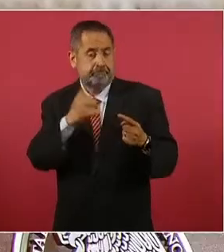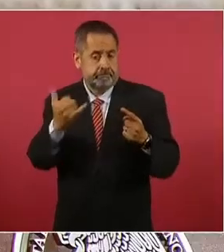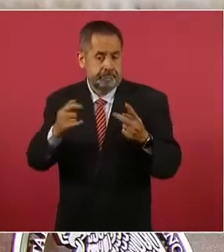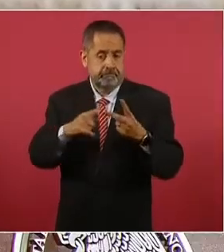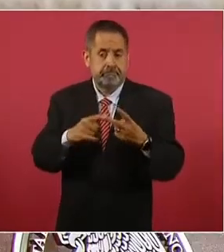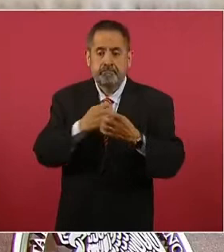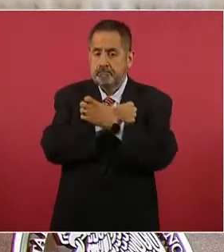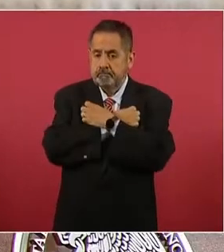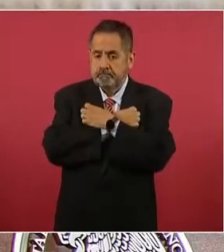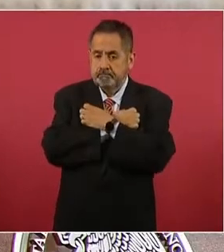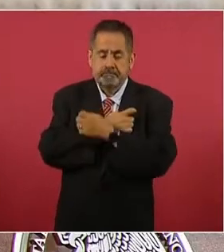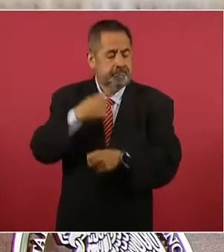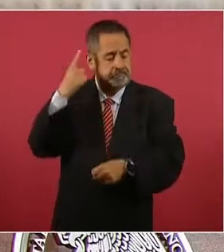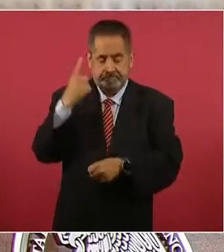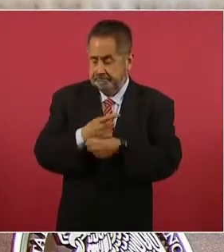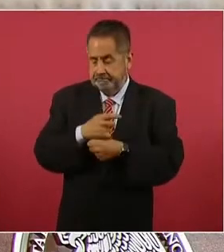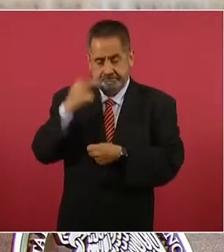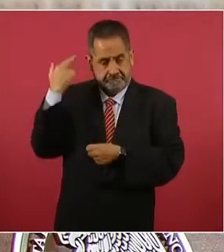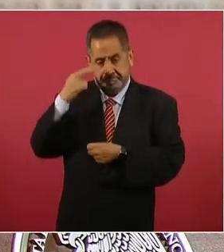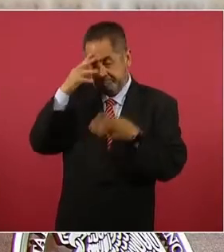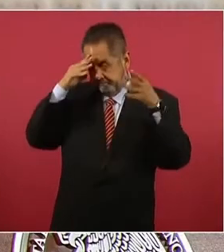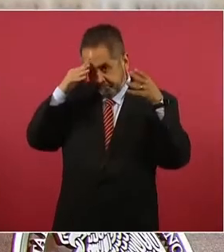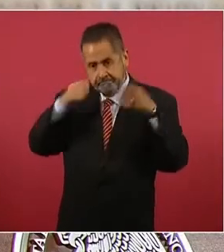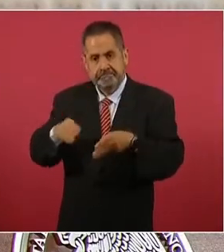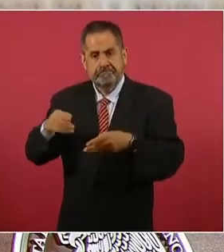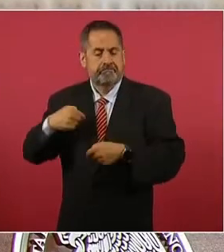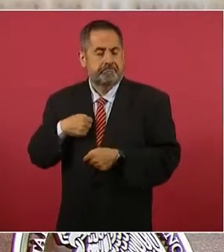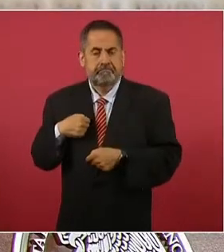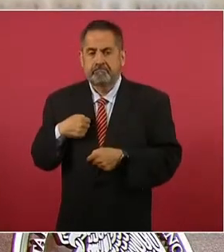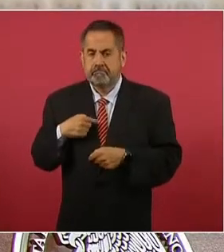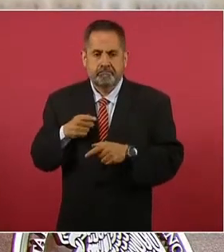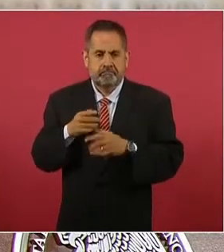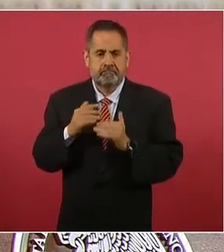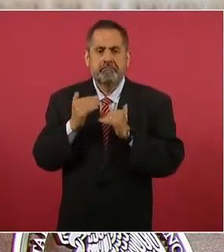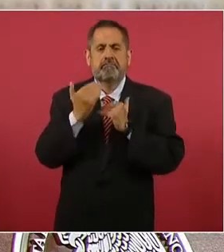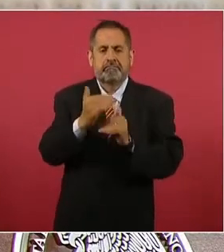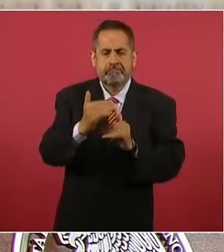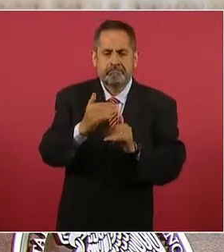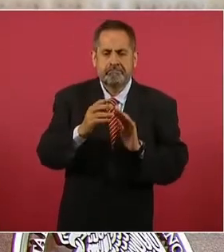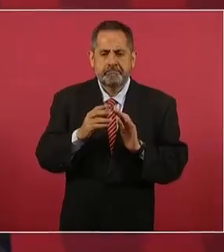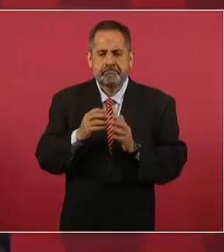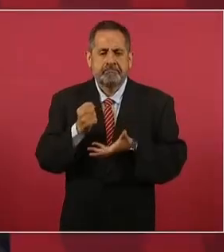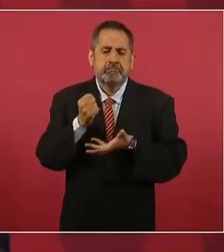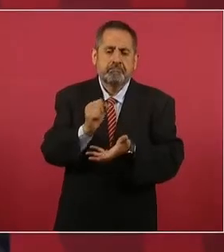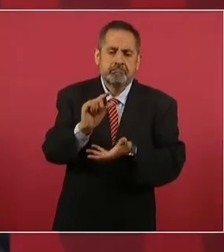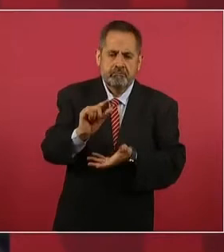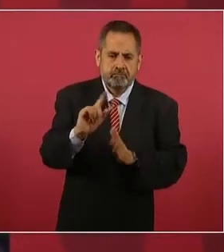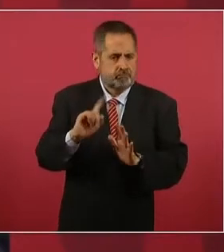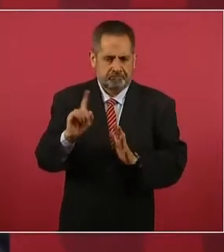tienen prioridad en el gobierno nuestro y no se limitan recursos,